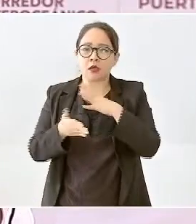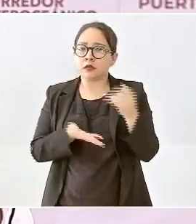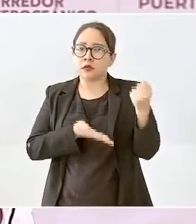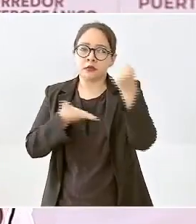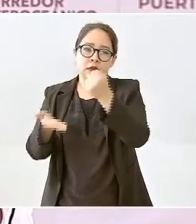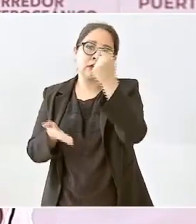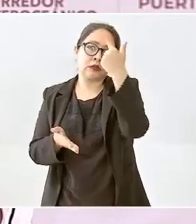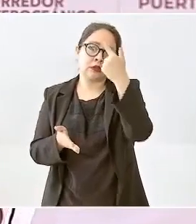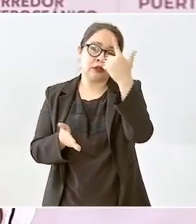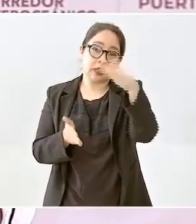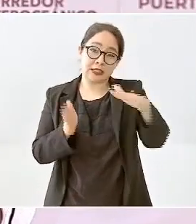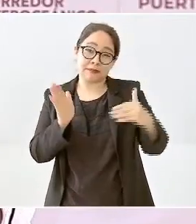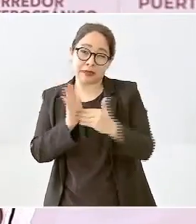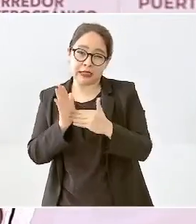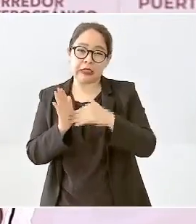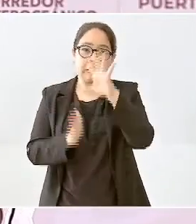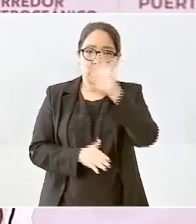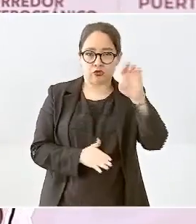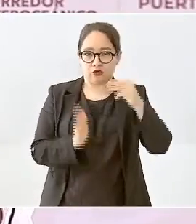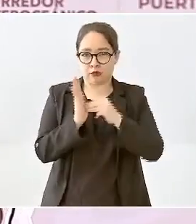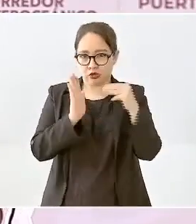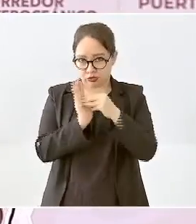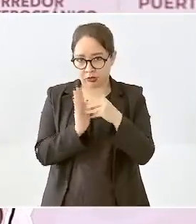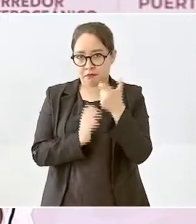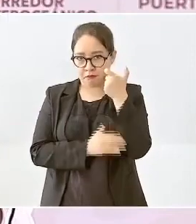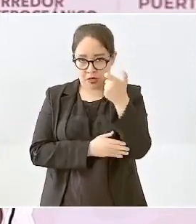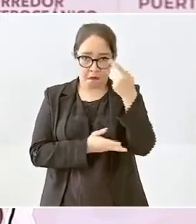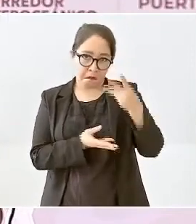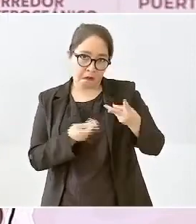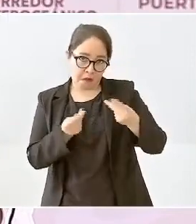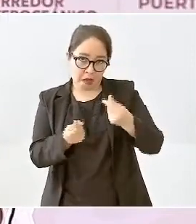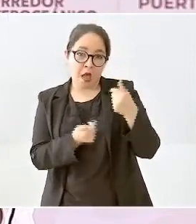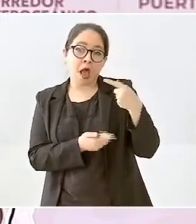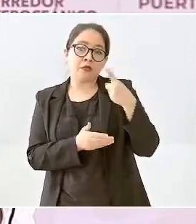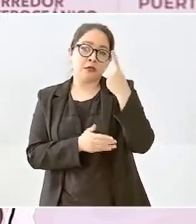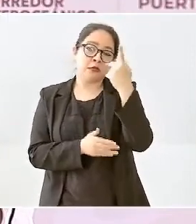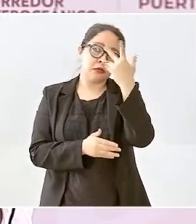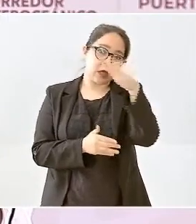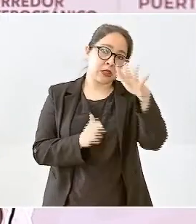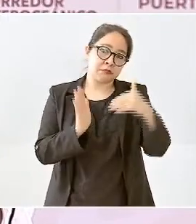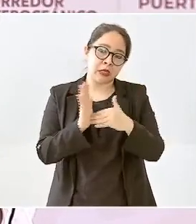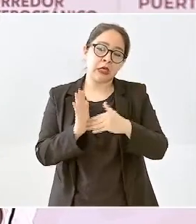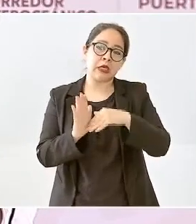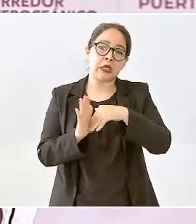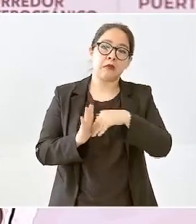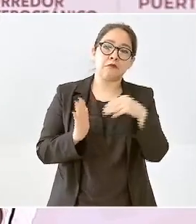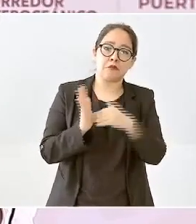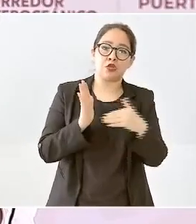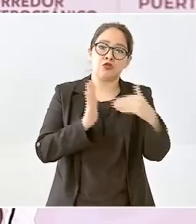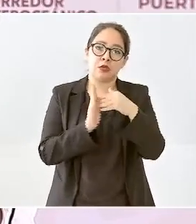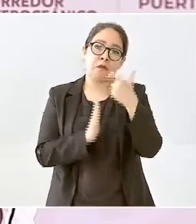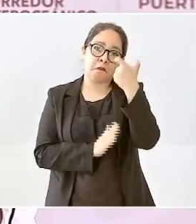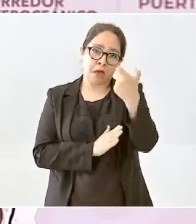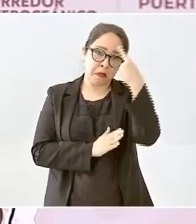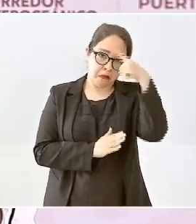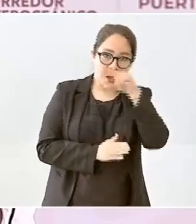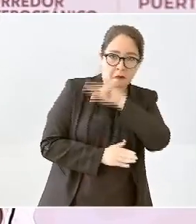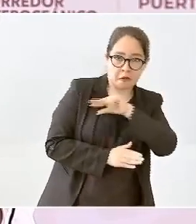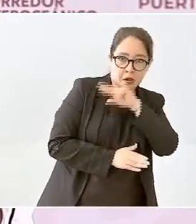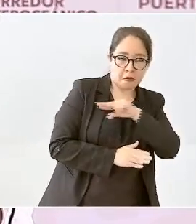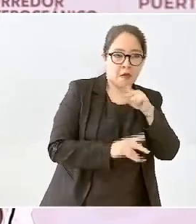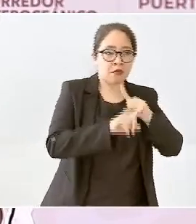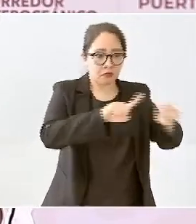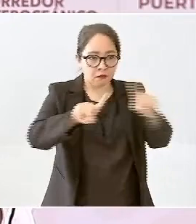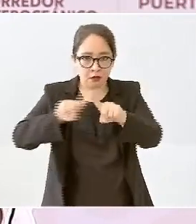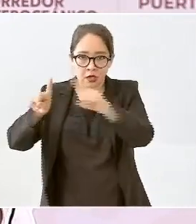más de 10.500 millones de pesos en infraestructura y 10.000 millones de pesos de inversión privada en diversas